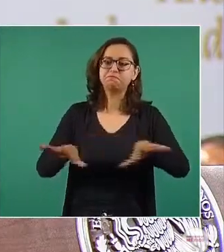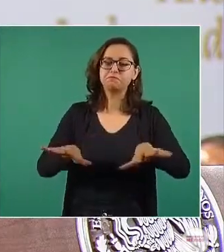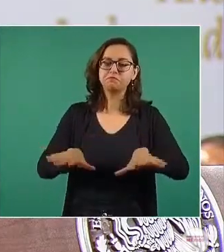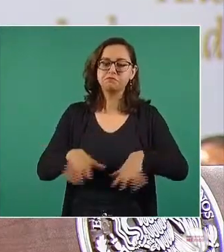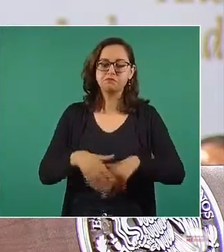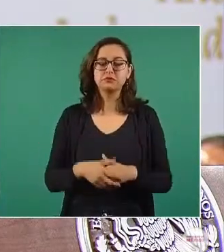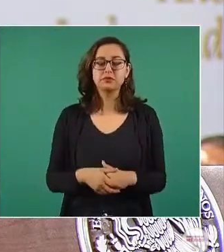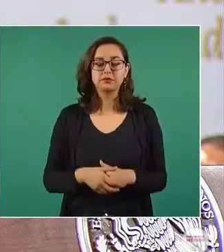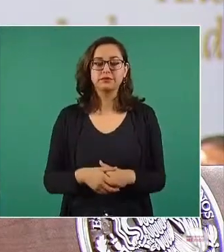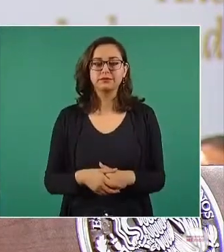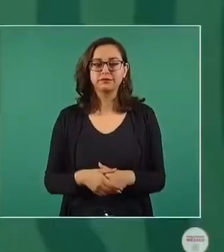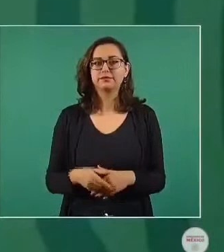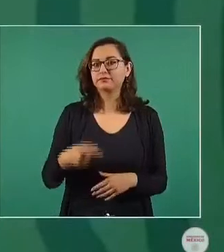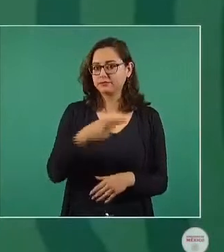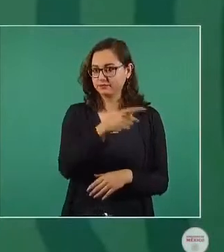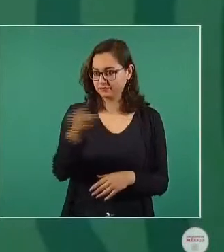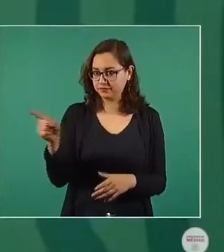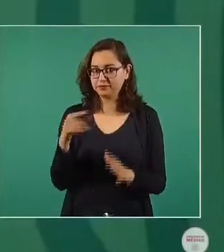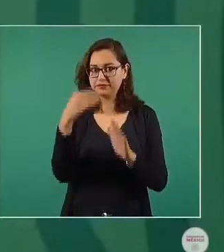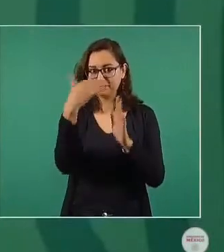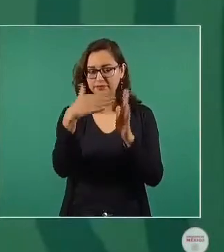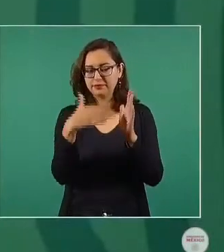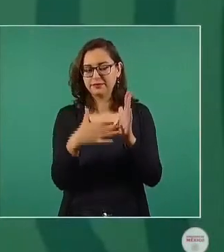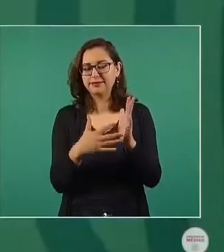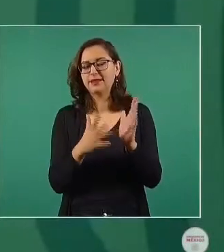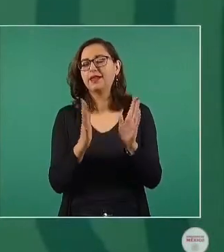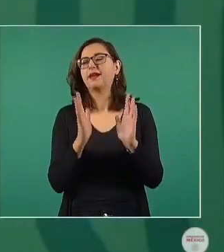Y ahí va a quedar claro